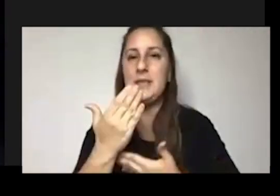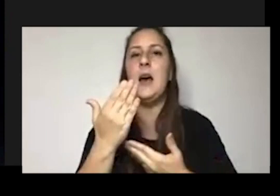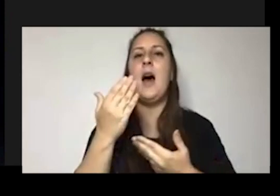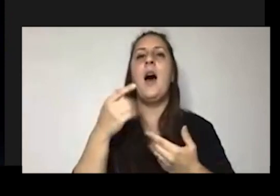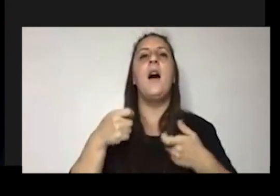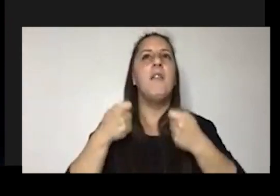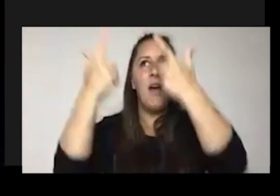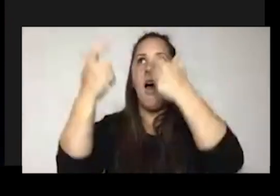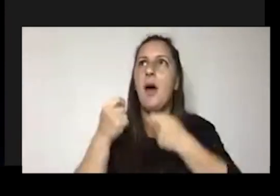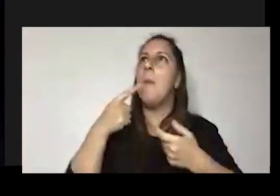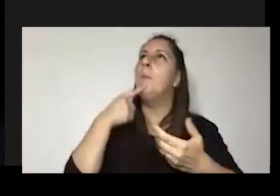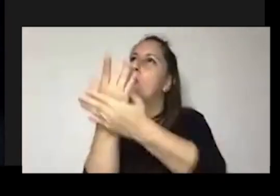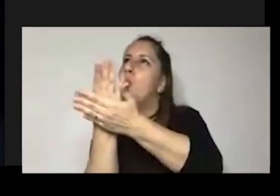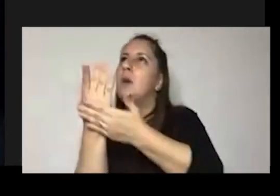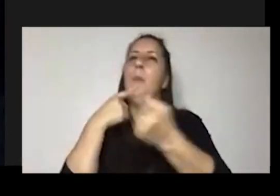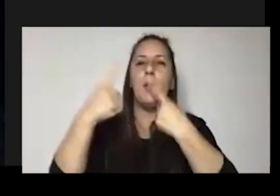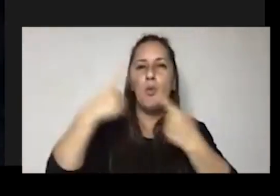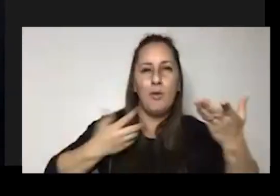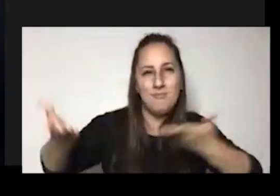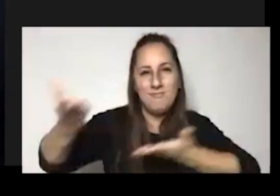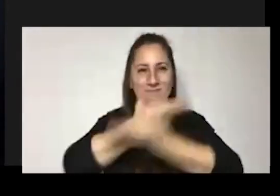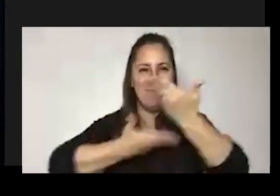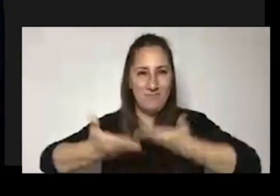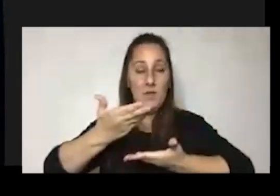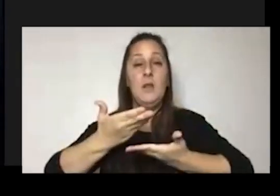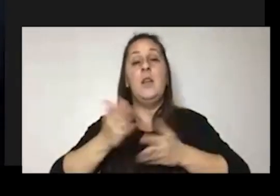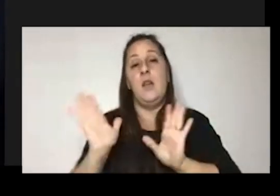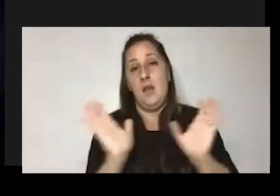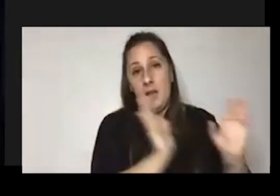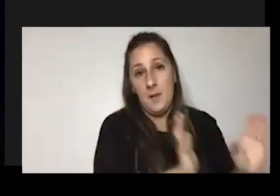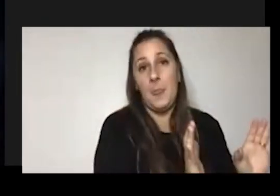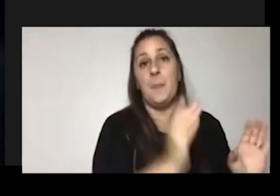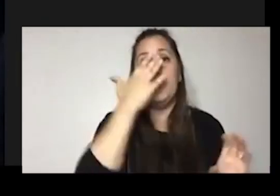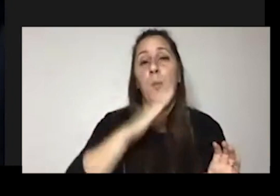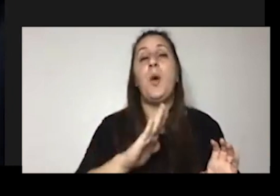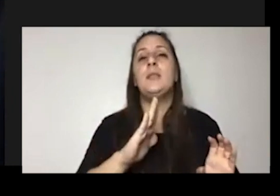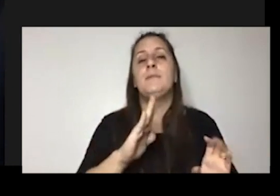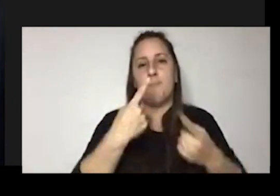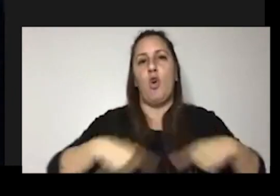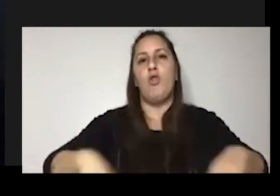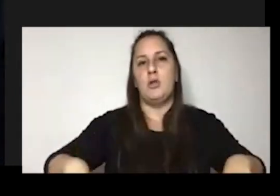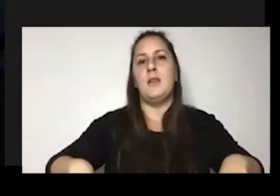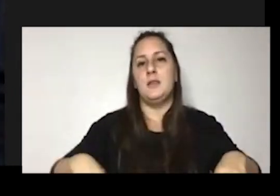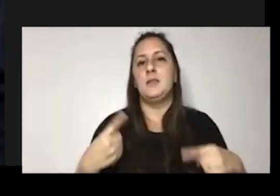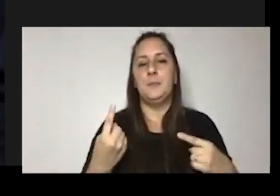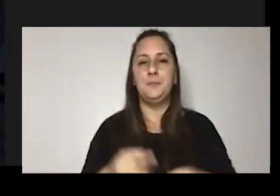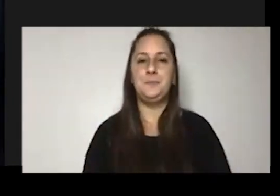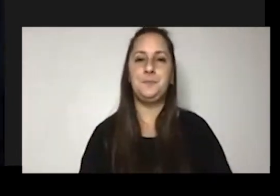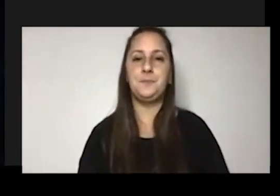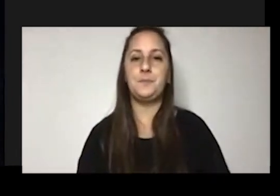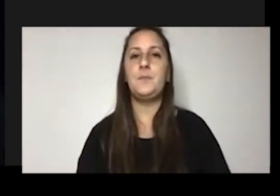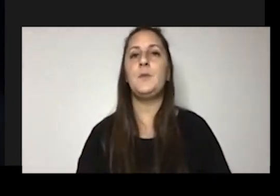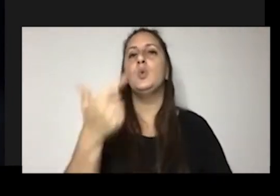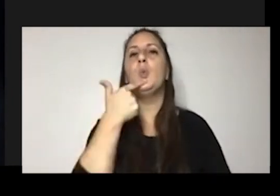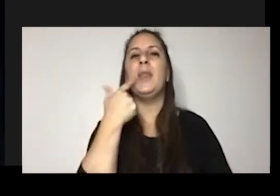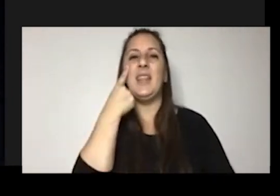planteos legislativos. Y después, por otro lado, después hay cuestiones de incidencia, como son la Superintendencia de Salud, de Riesgo del Trabajo,